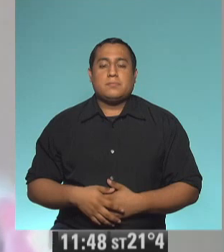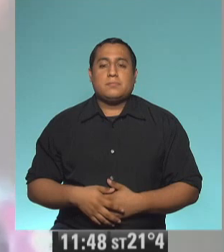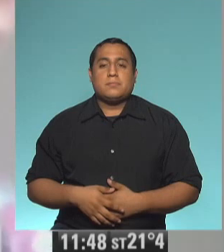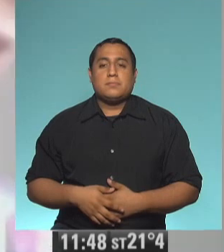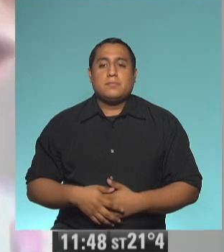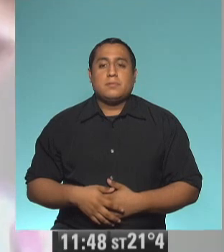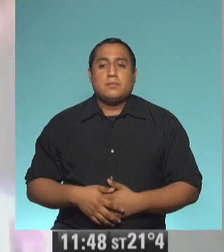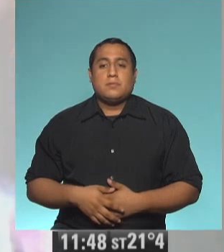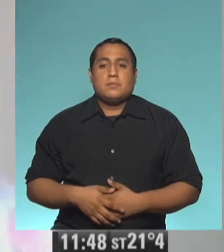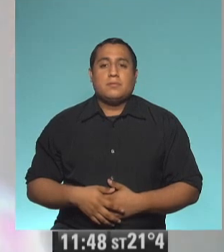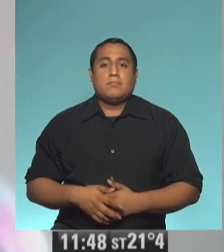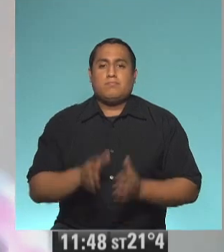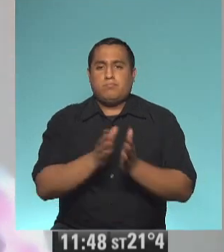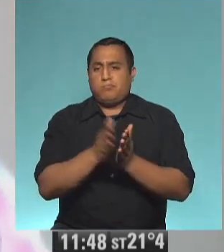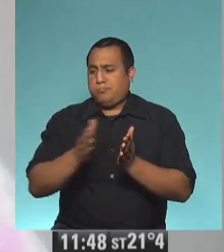Un montón, son seis.